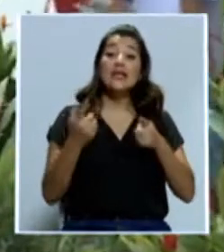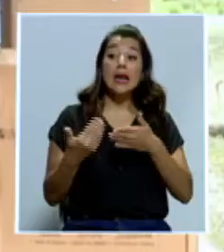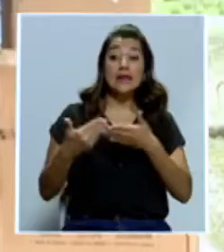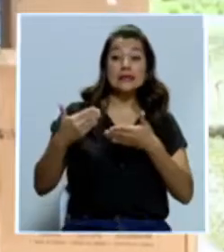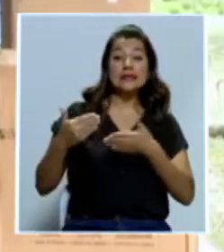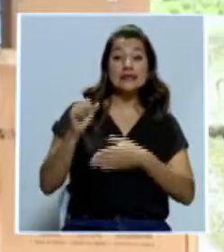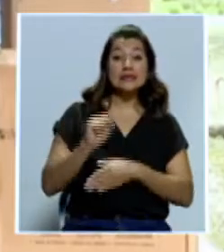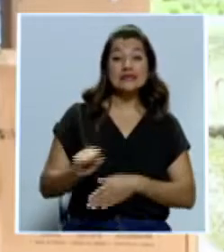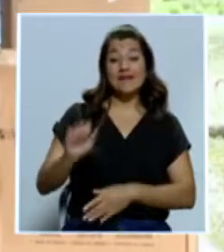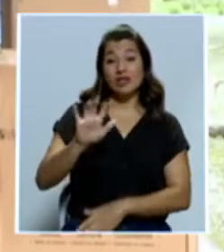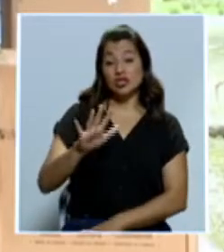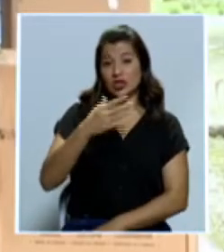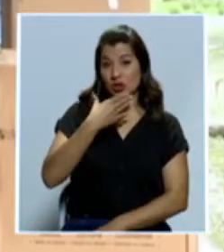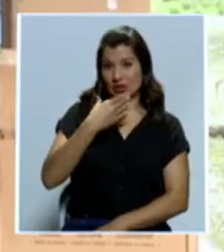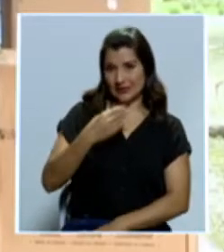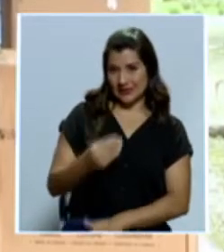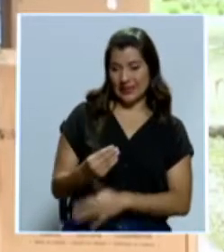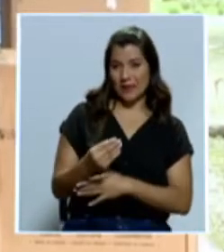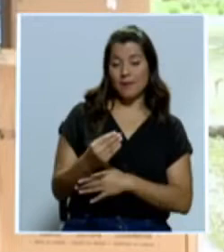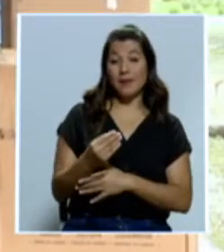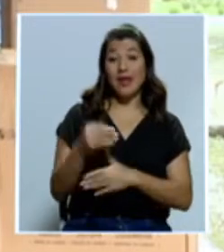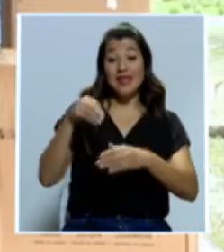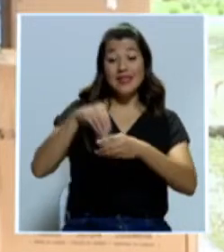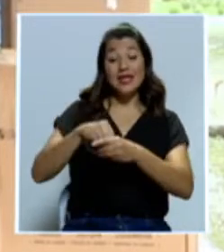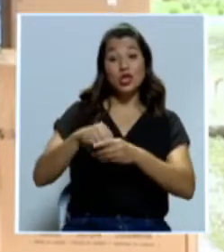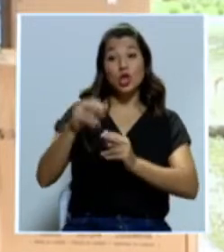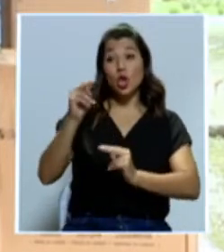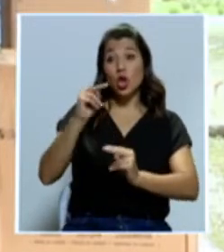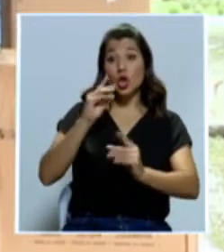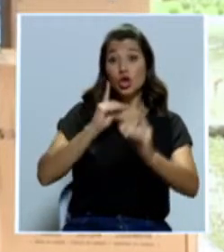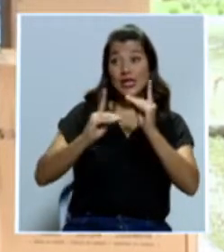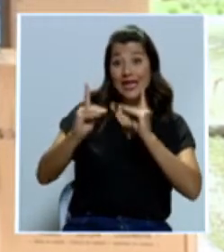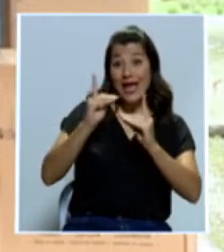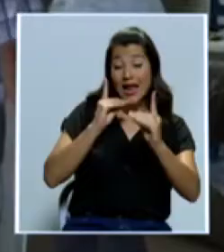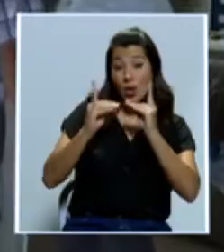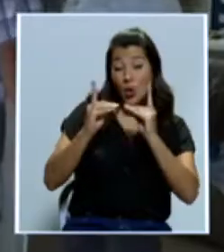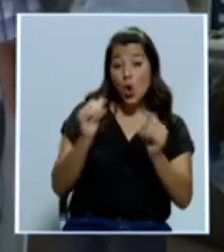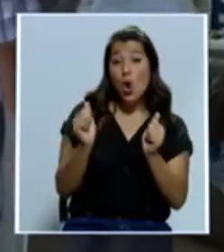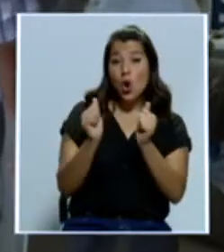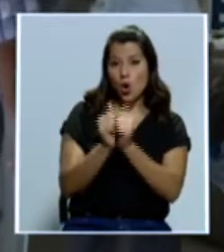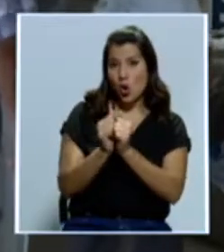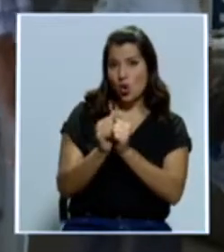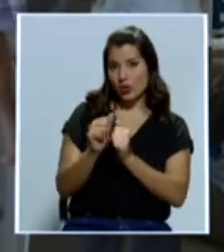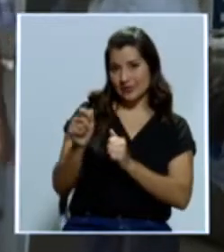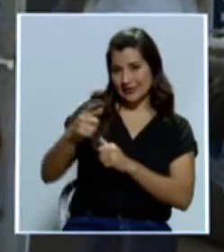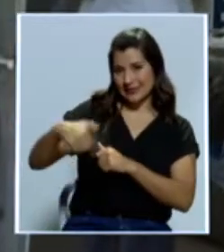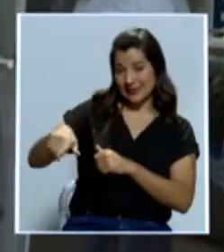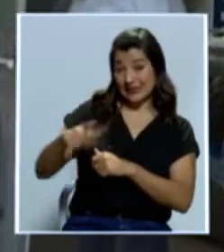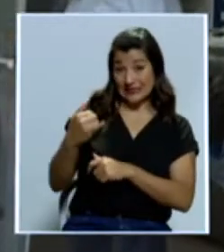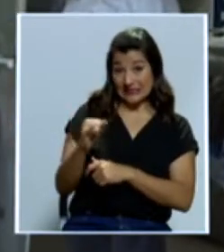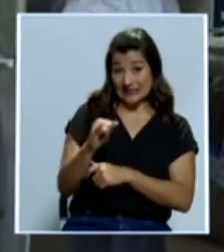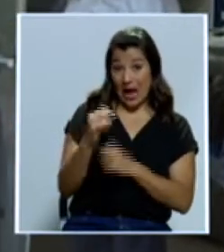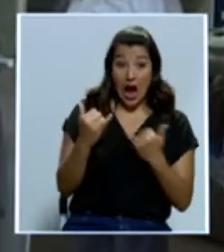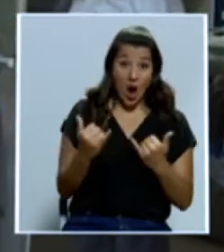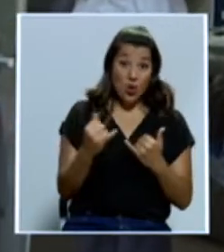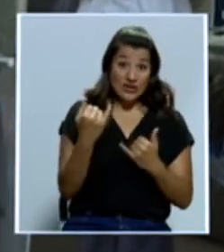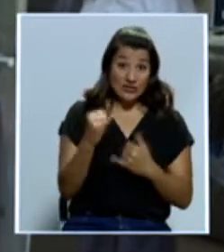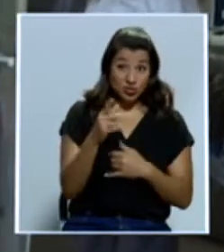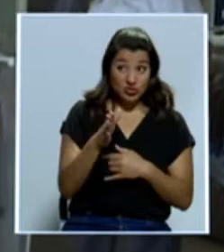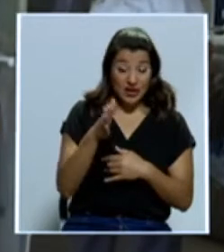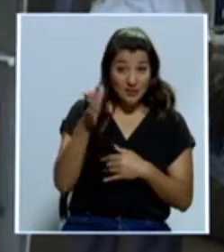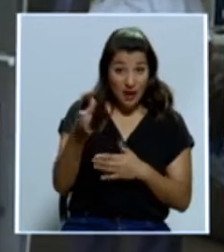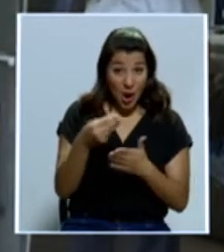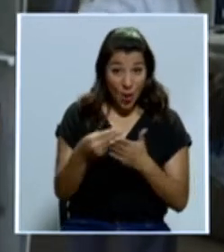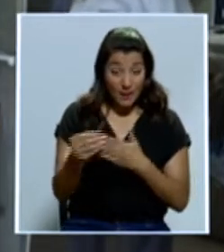sábado 5 de diciembre, como resultado de la mesa de diálogo de la región Brunca. Actualmente, si usted acude al depósito, debe esperar 24 horas